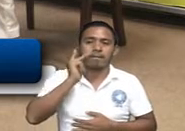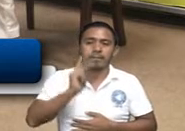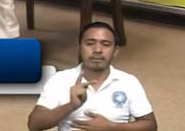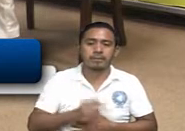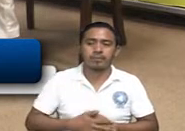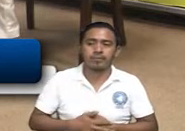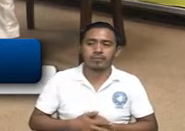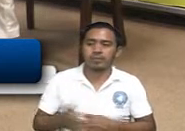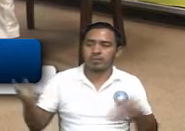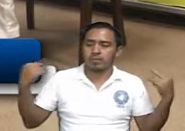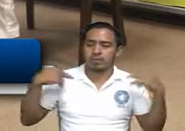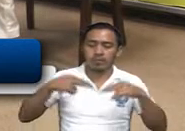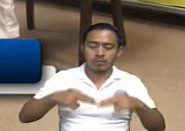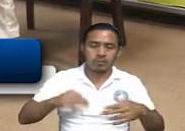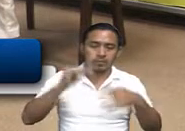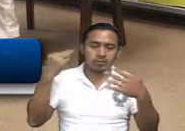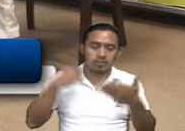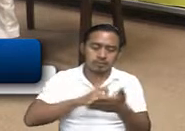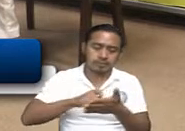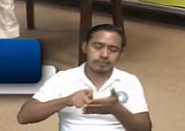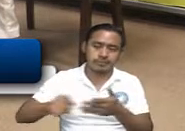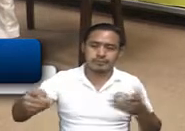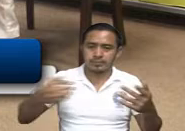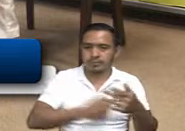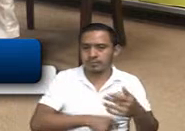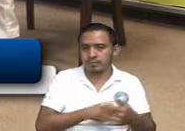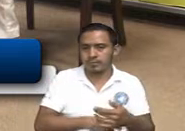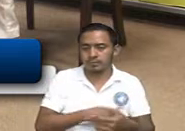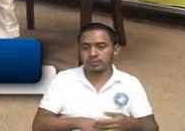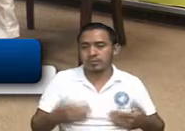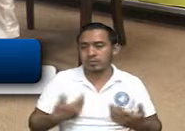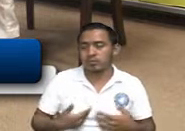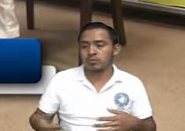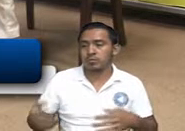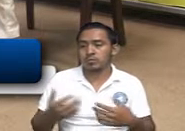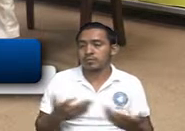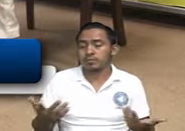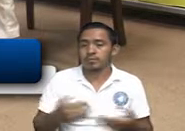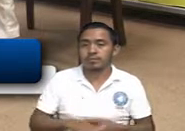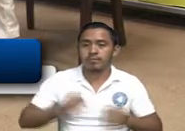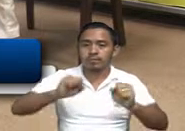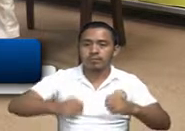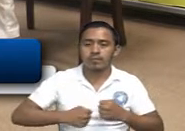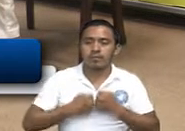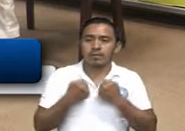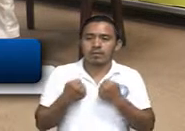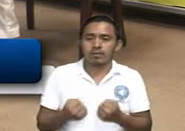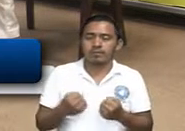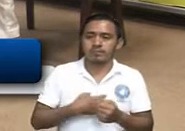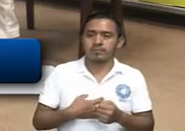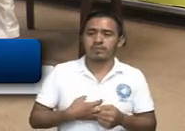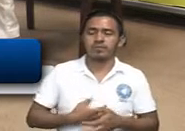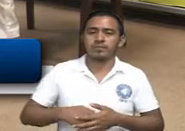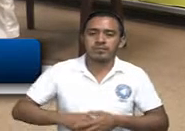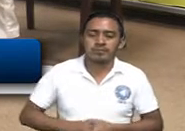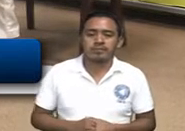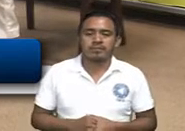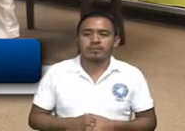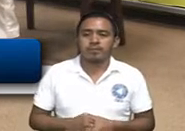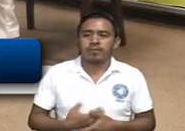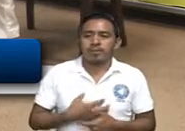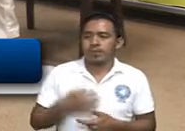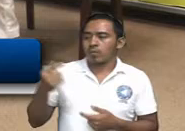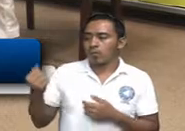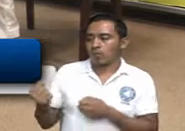los maestros y con la comunidad educativa de nuestros hijos, fortalecer el apoyo de nuestro vecindario, ¿verdad? Mi vecina,